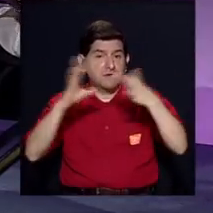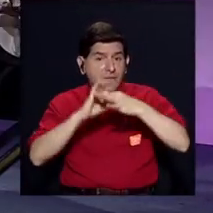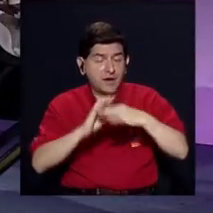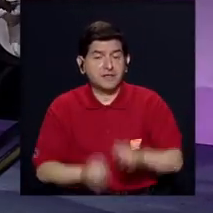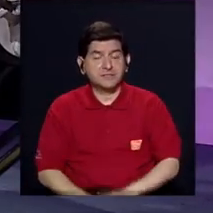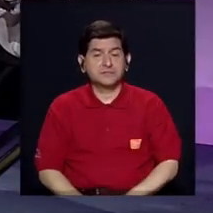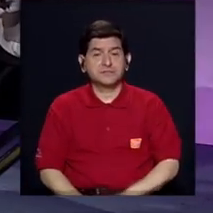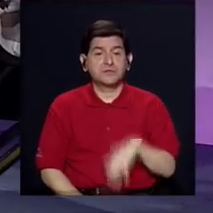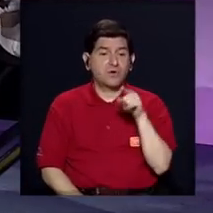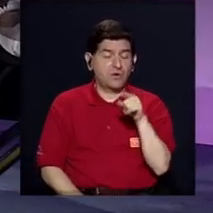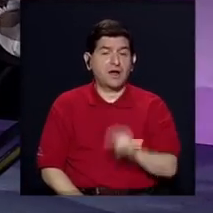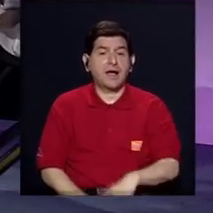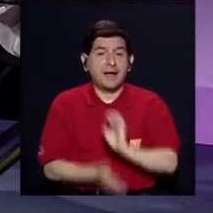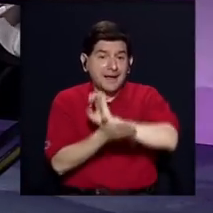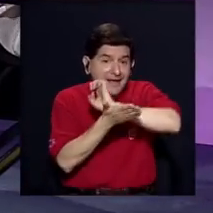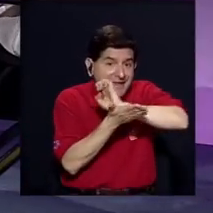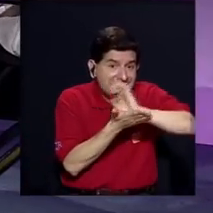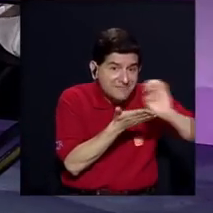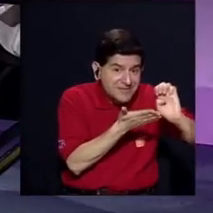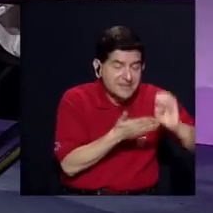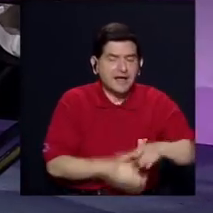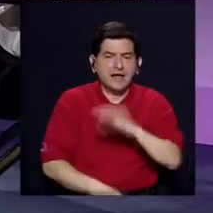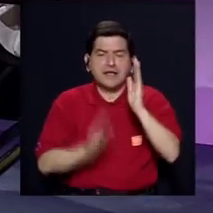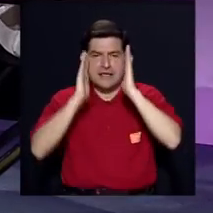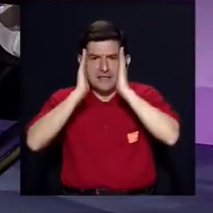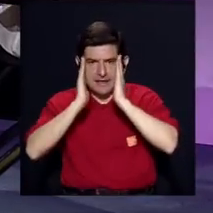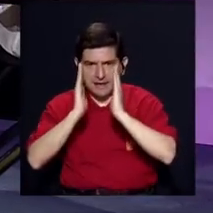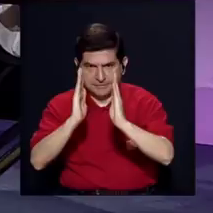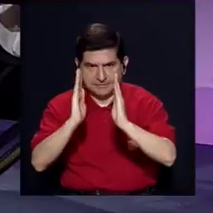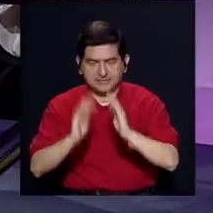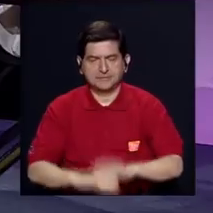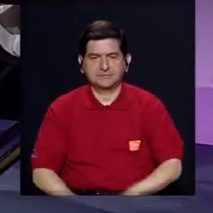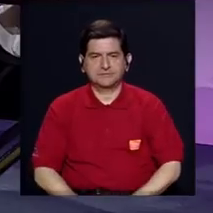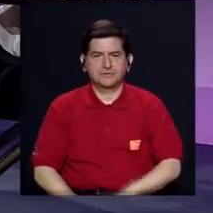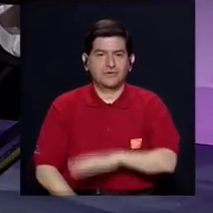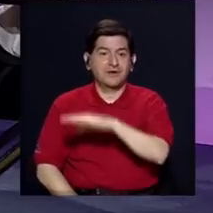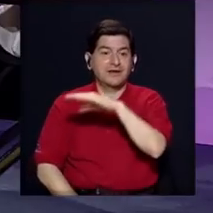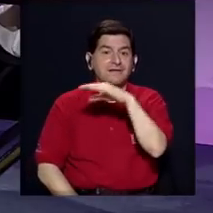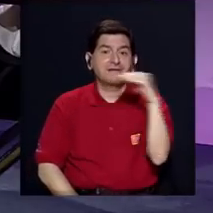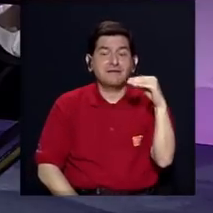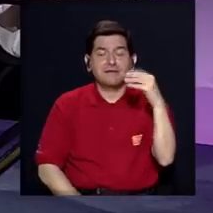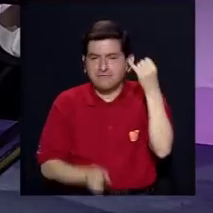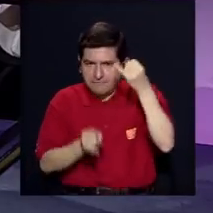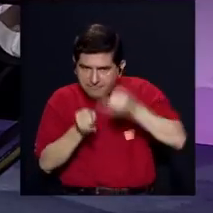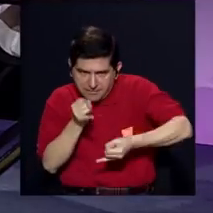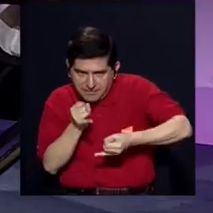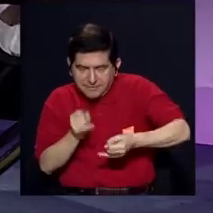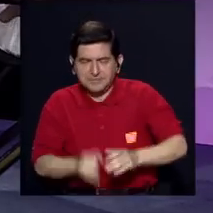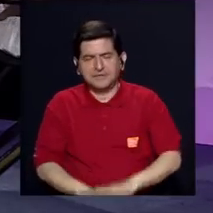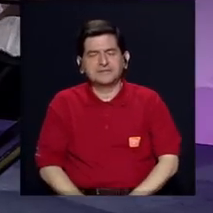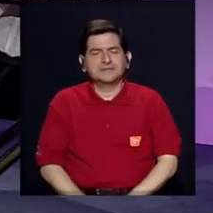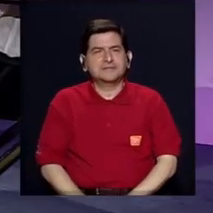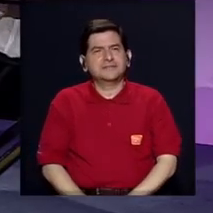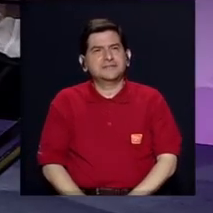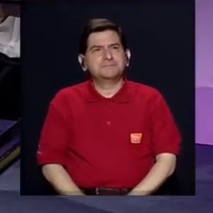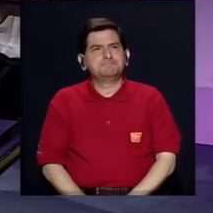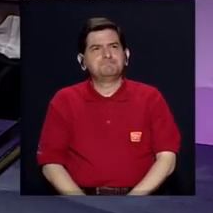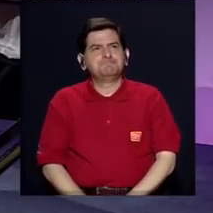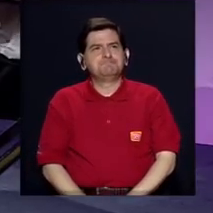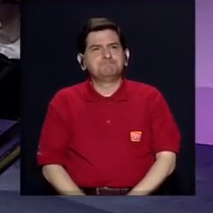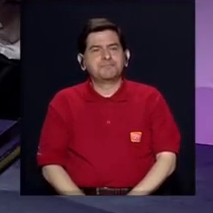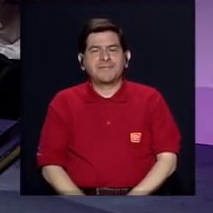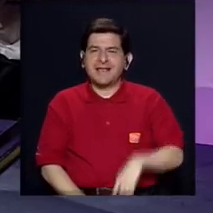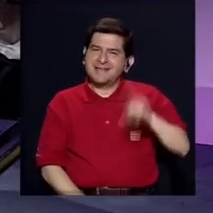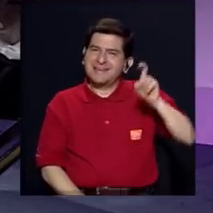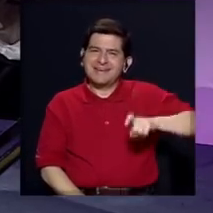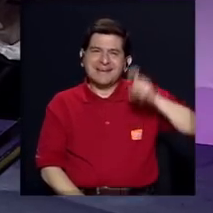la prevención con la pensión y con haber y con lo